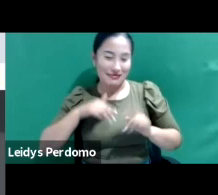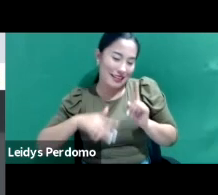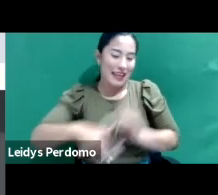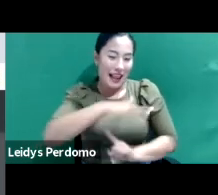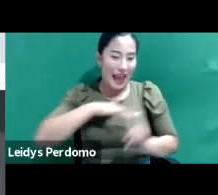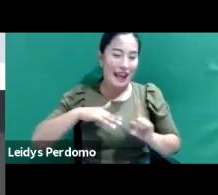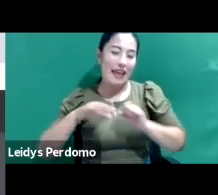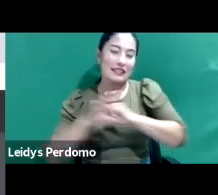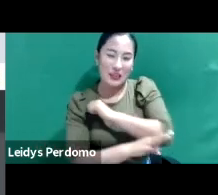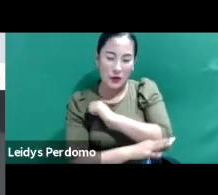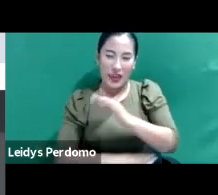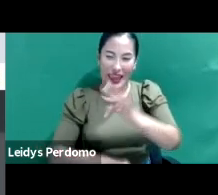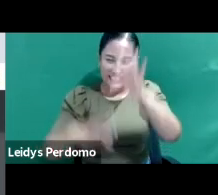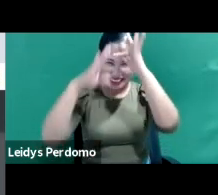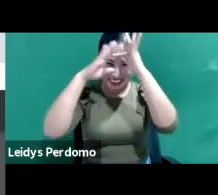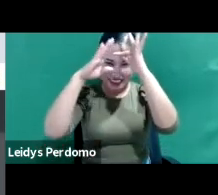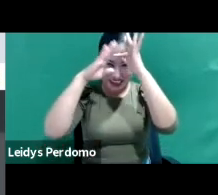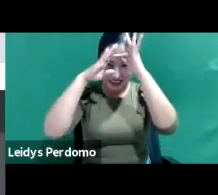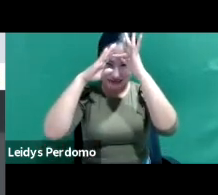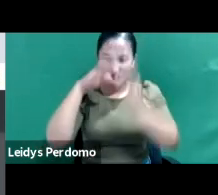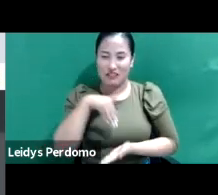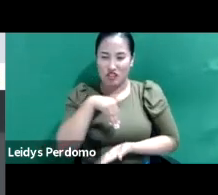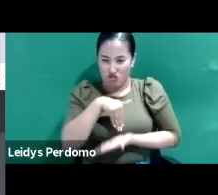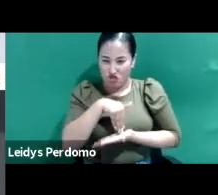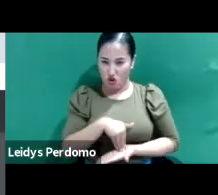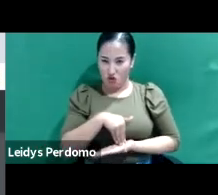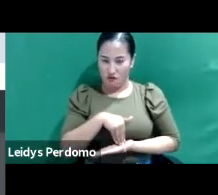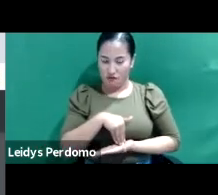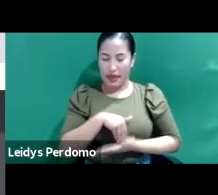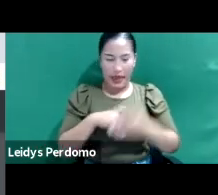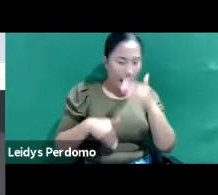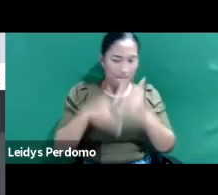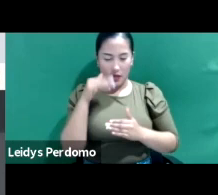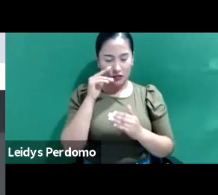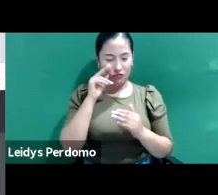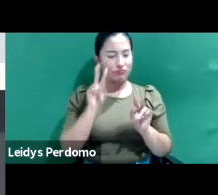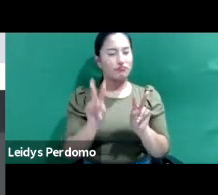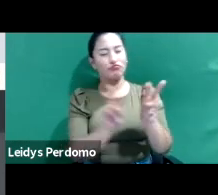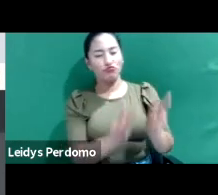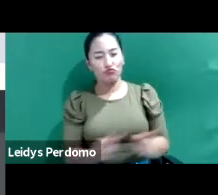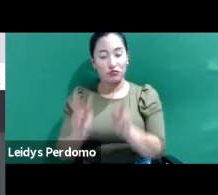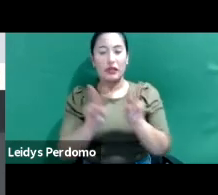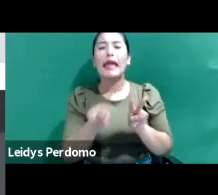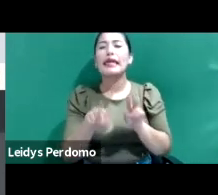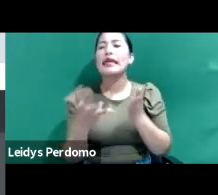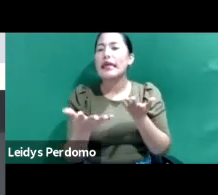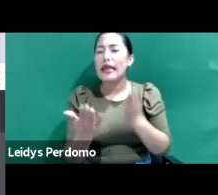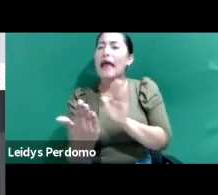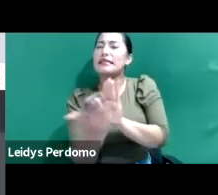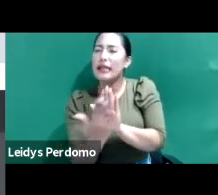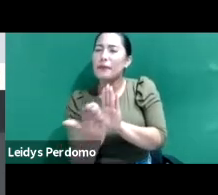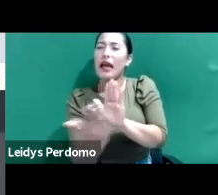clínica, que es desde donde yo me voy a parar, ¿vale? Yo sé que, digamos, acá tenemos diferentes aproximaciones, pero